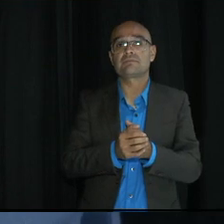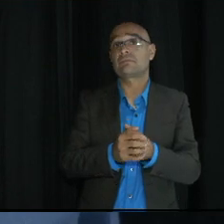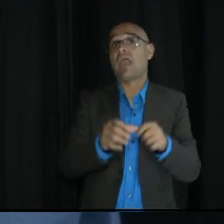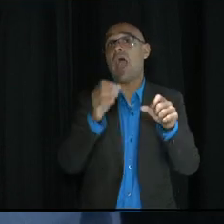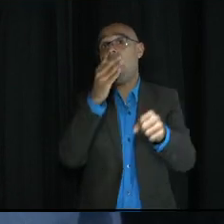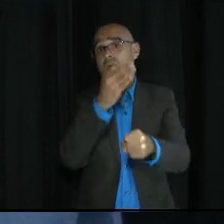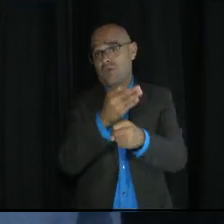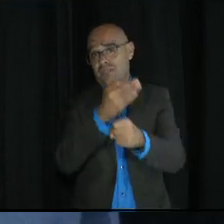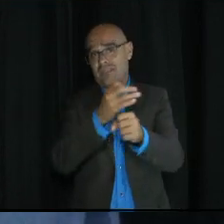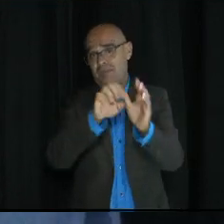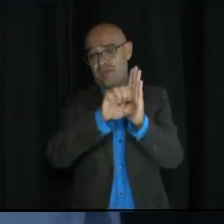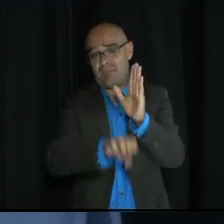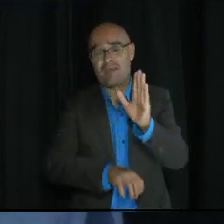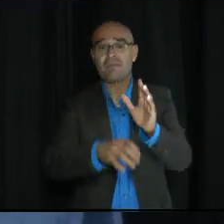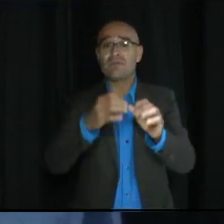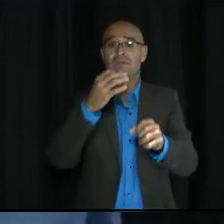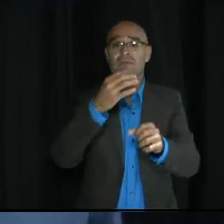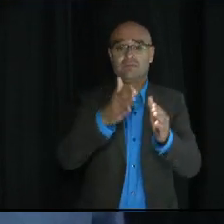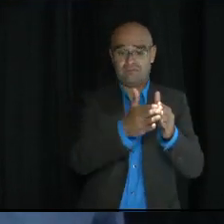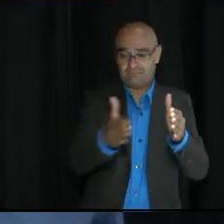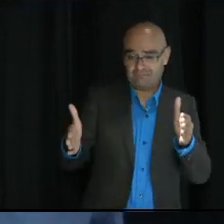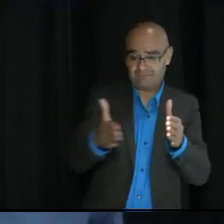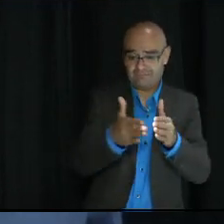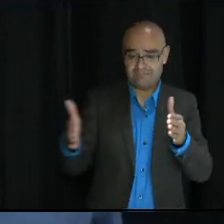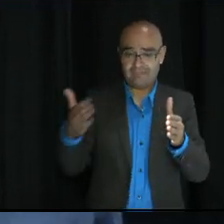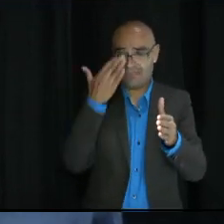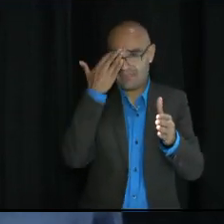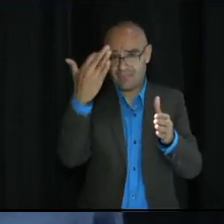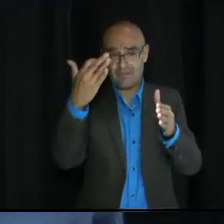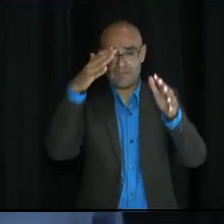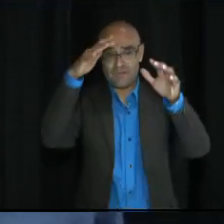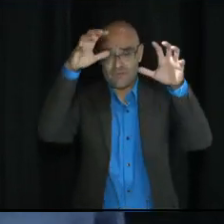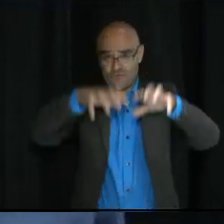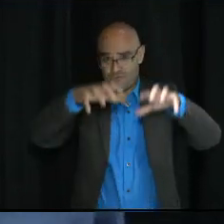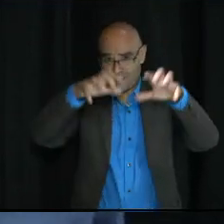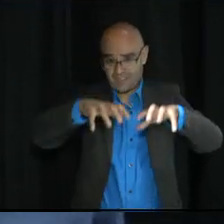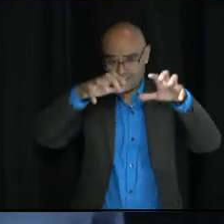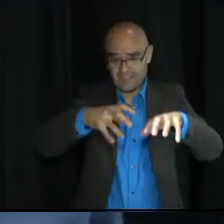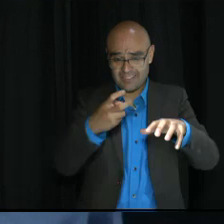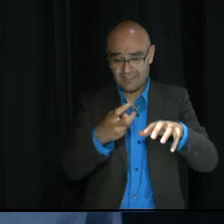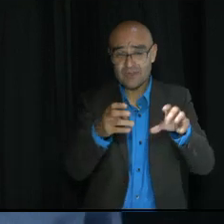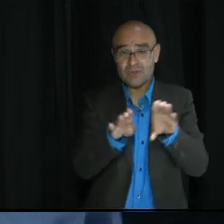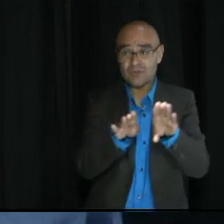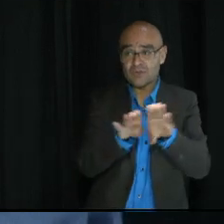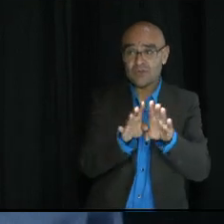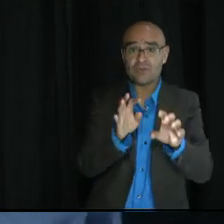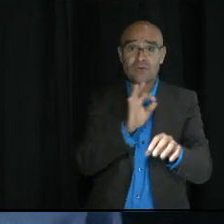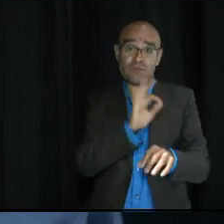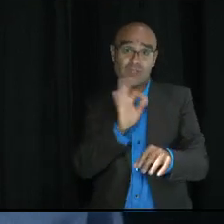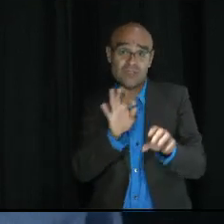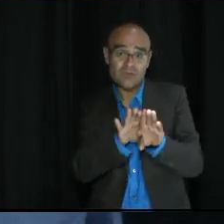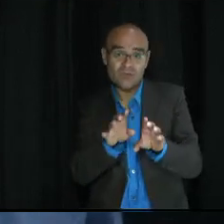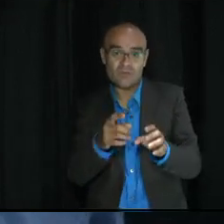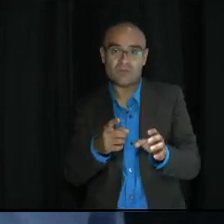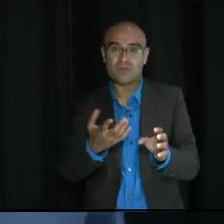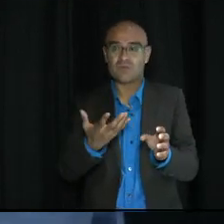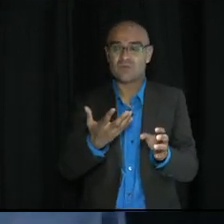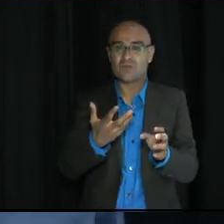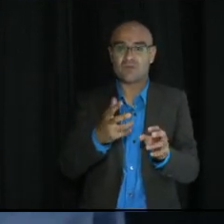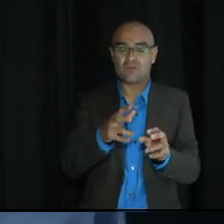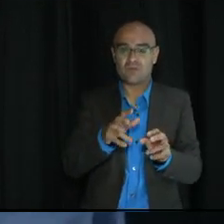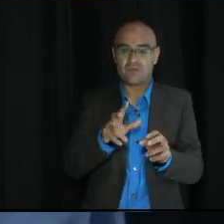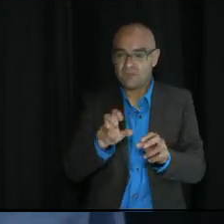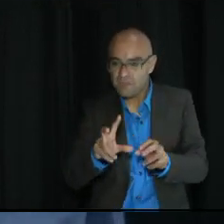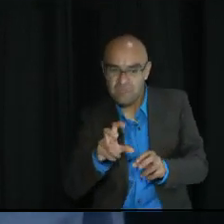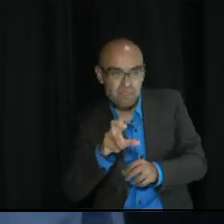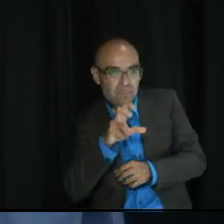época de lluvias y en época de lluvias se propagan pues muchísimos insectos como son tanto las pulgas como las garrapatas, se empiezan a proliferar